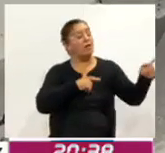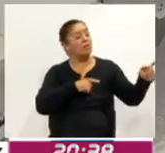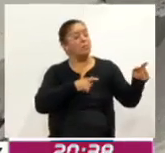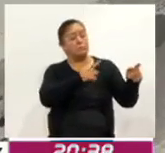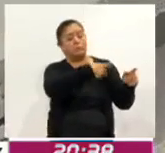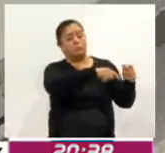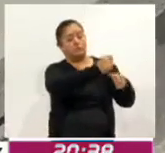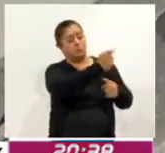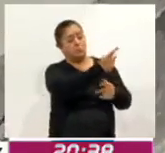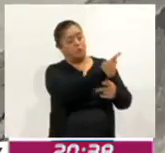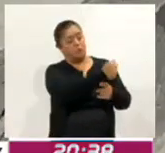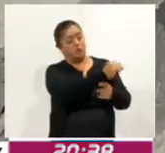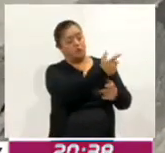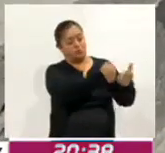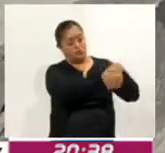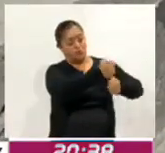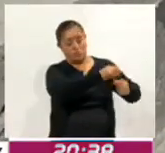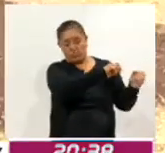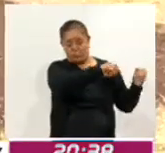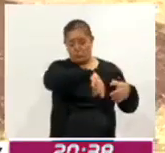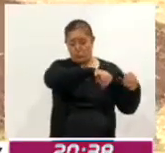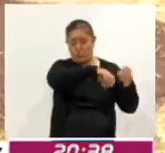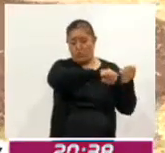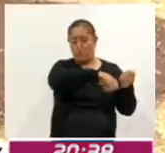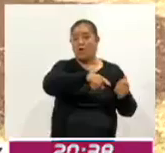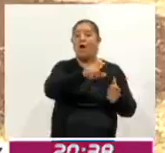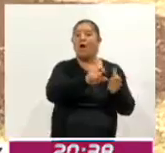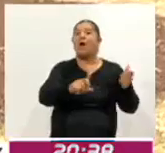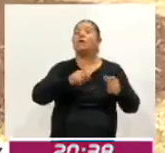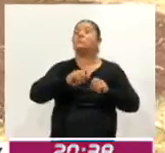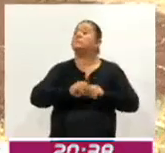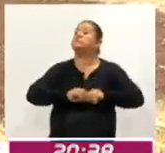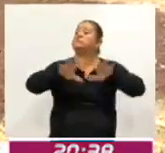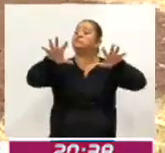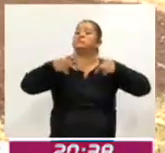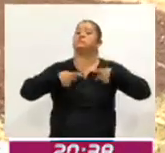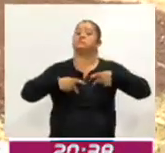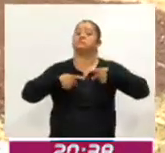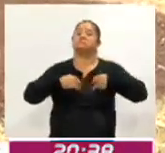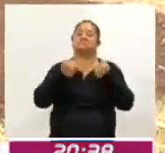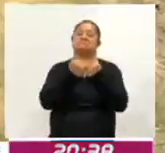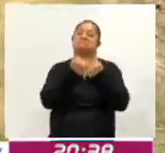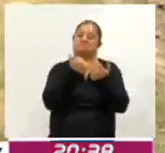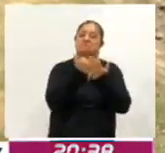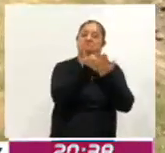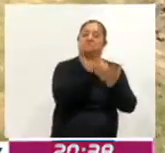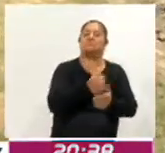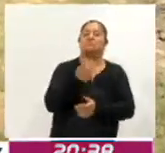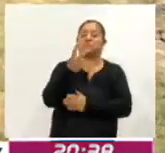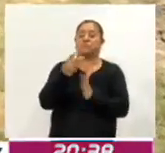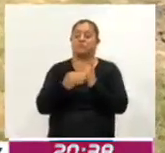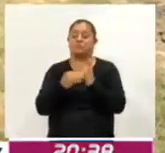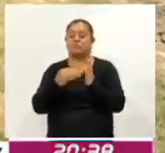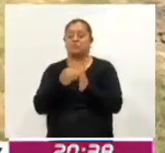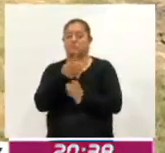a los vecinos aledaños al dotarlos de vital líquido para sus invernaderos. La inversión de la obra es de